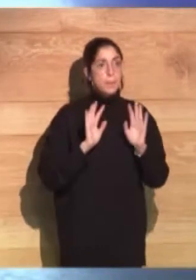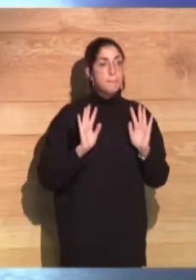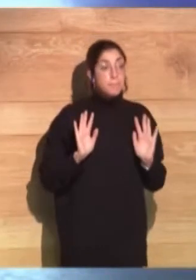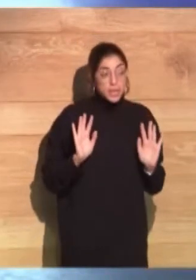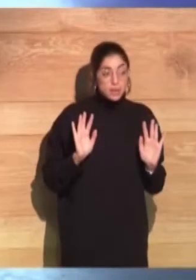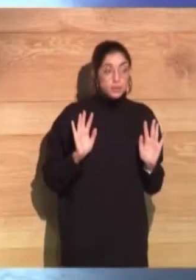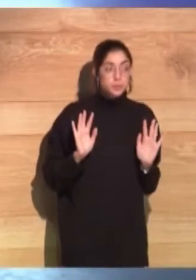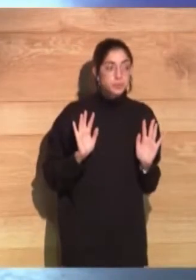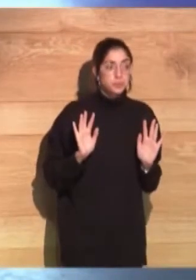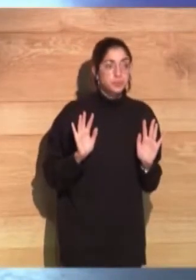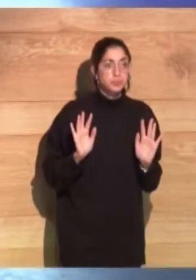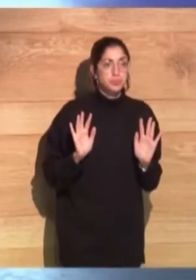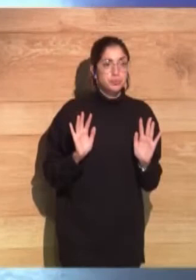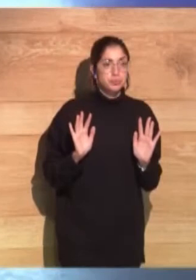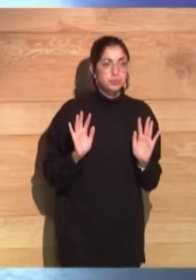Pero